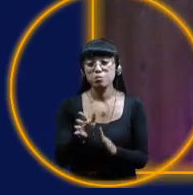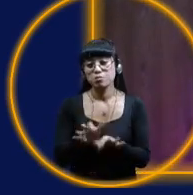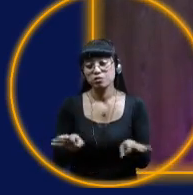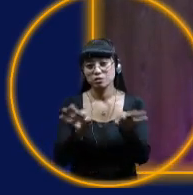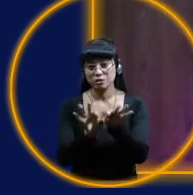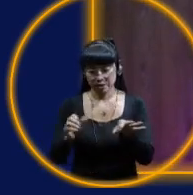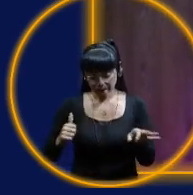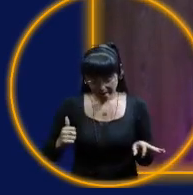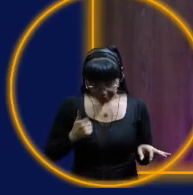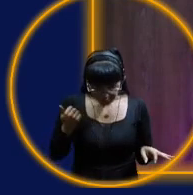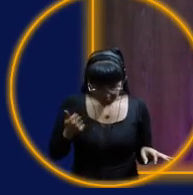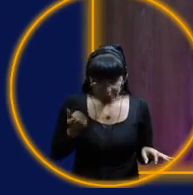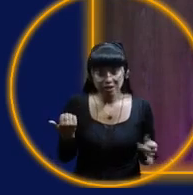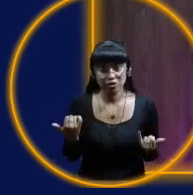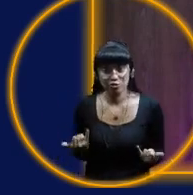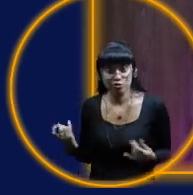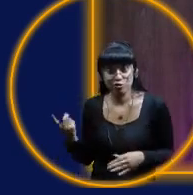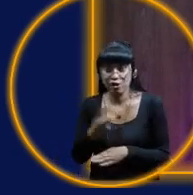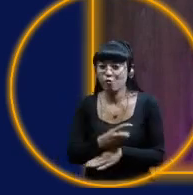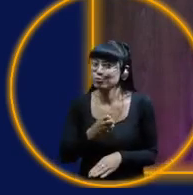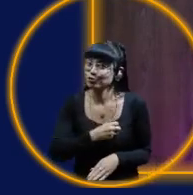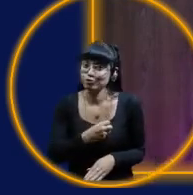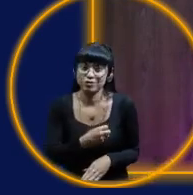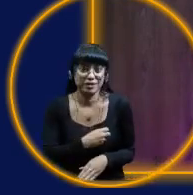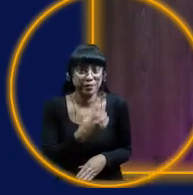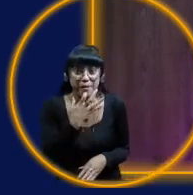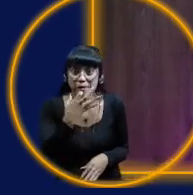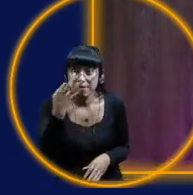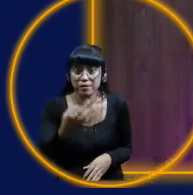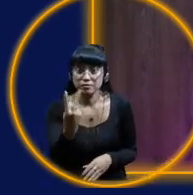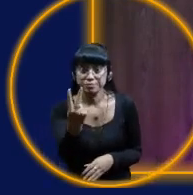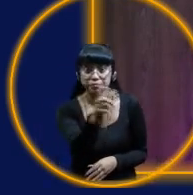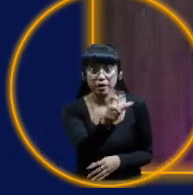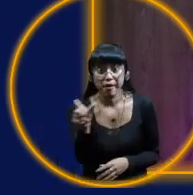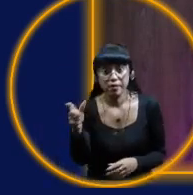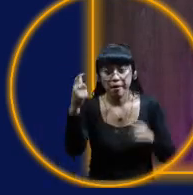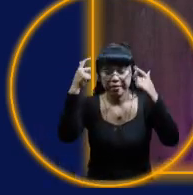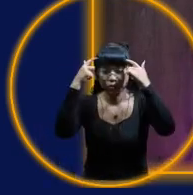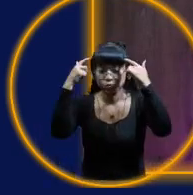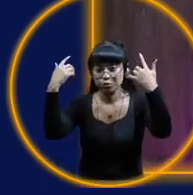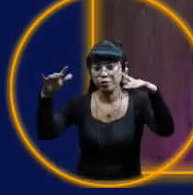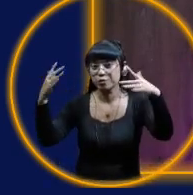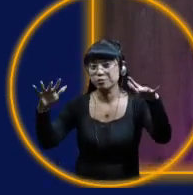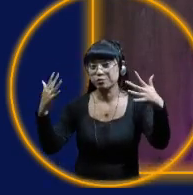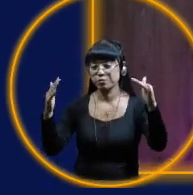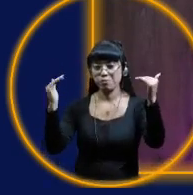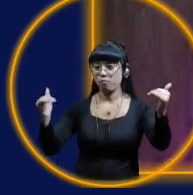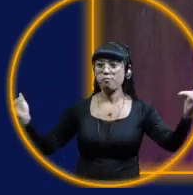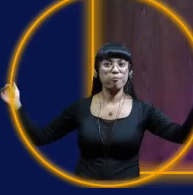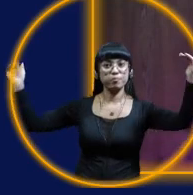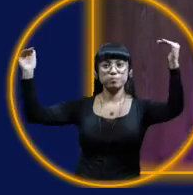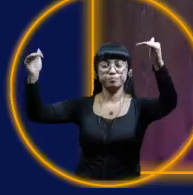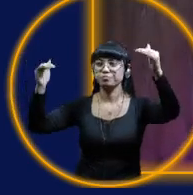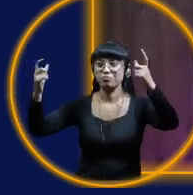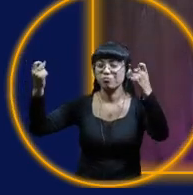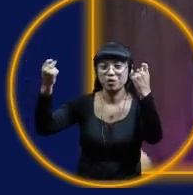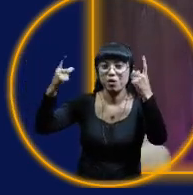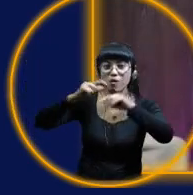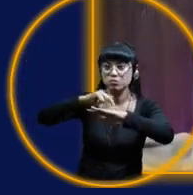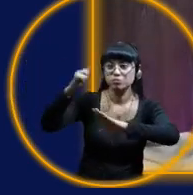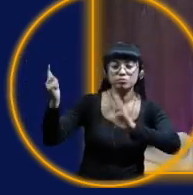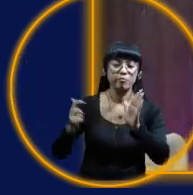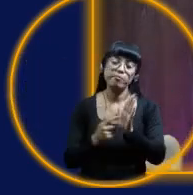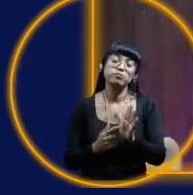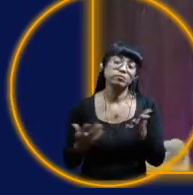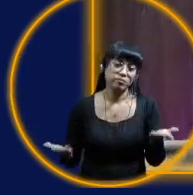aprovechen porque la verdad que es una gran oportunidad de hablar con dos personas que sus cerebros están en un nivel que yo no logro comprender yo mismo. Así